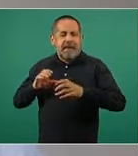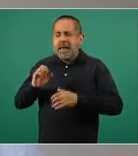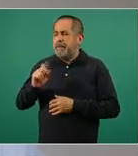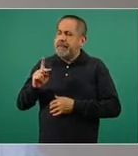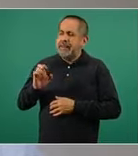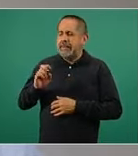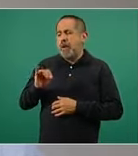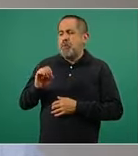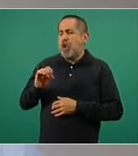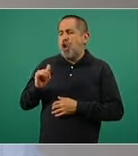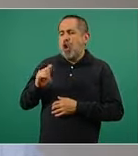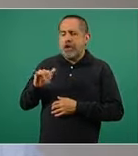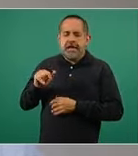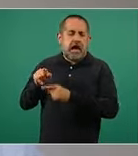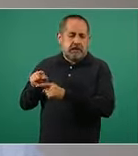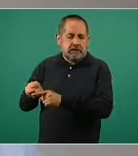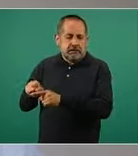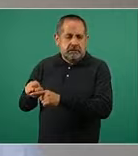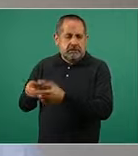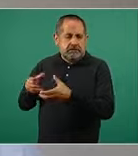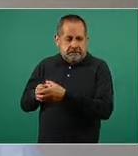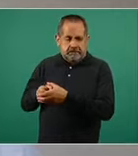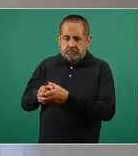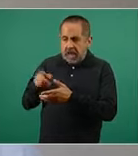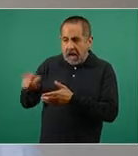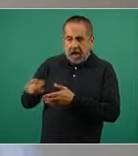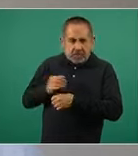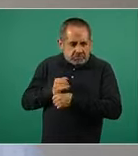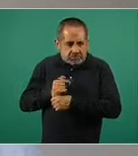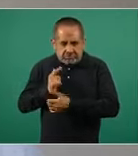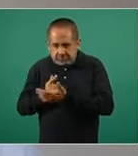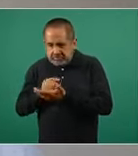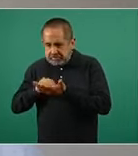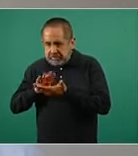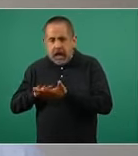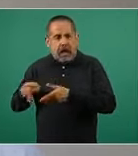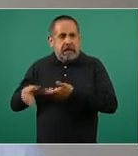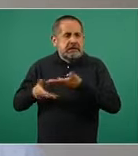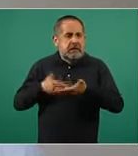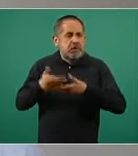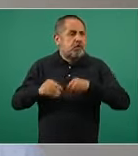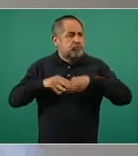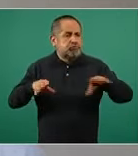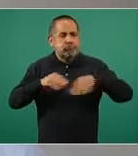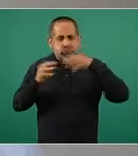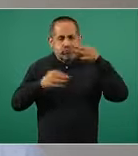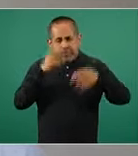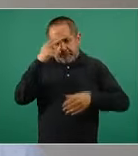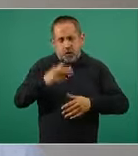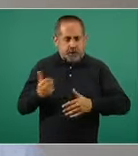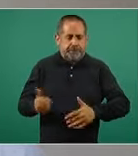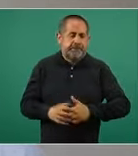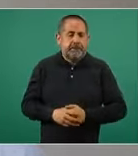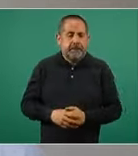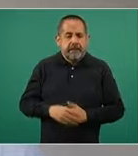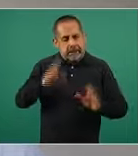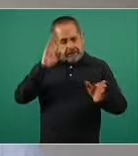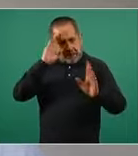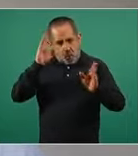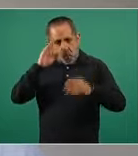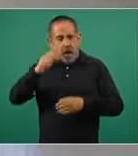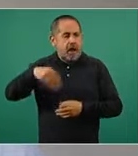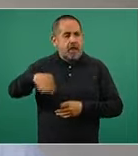General de Epidemiología, desde donde damos estos servicios a toda la población mexicana. Un saludo también a